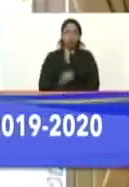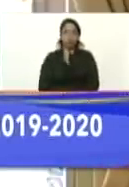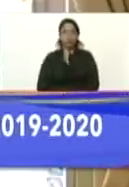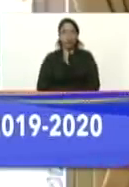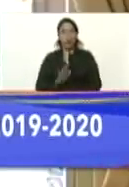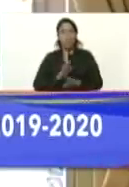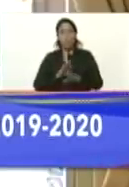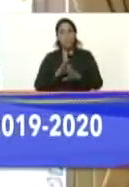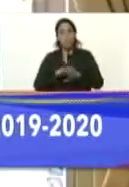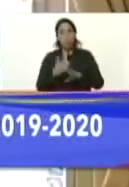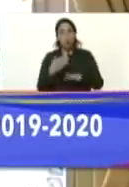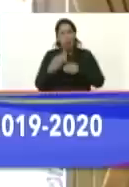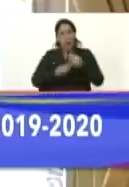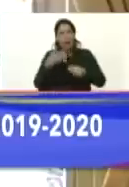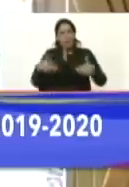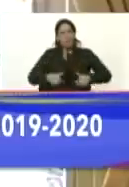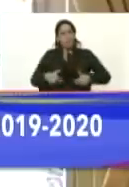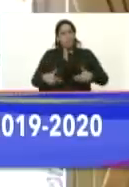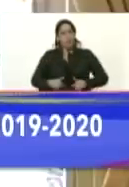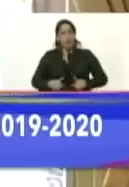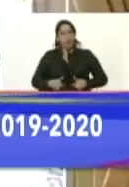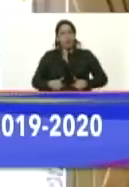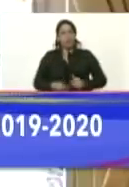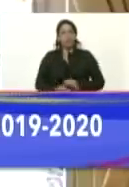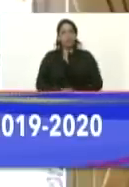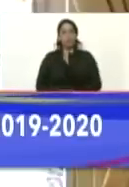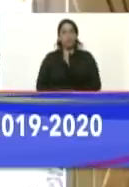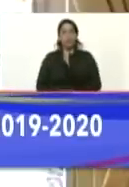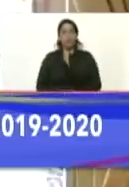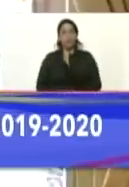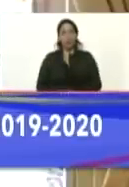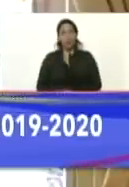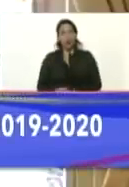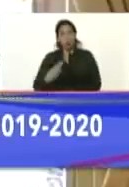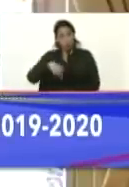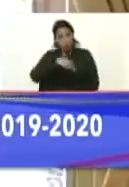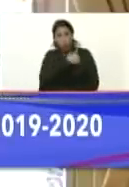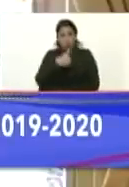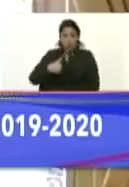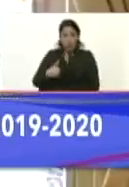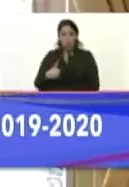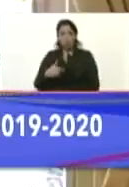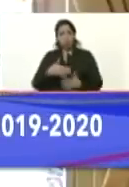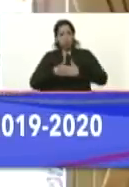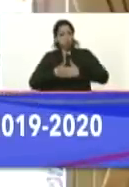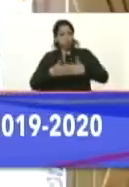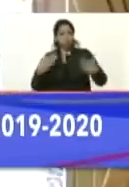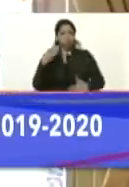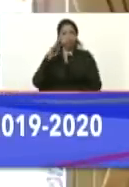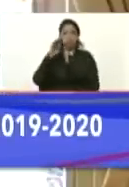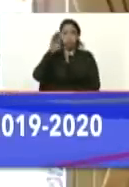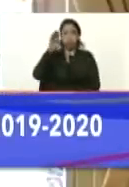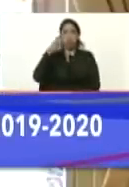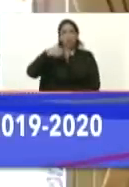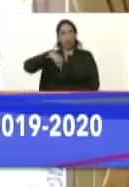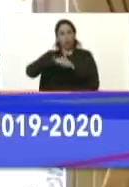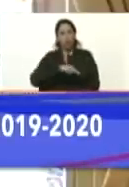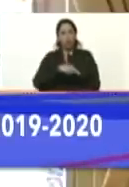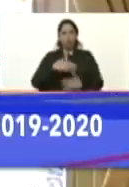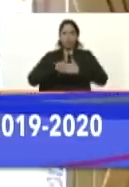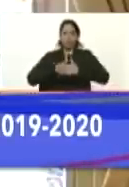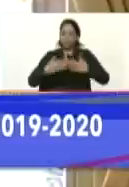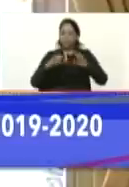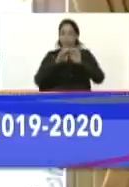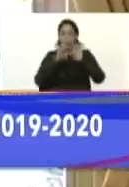bueno por todo este esfuerzo que se hace si queremos garantizar el futuro garantizamos la educación